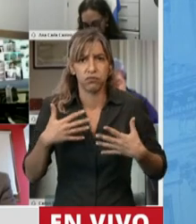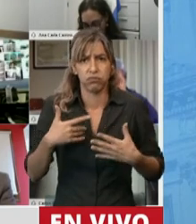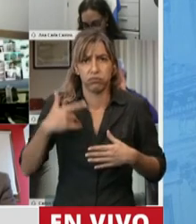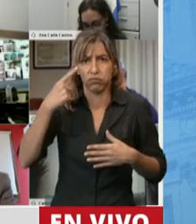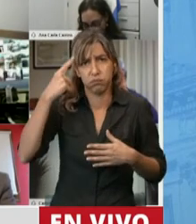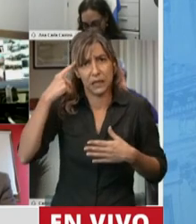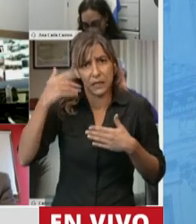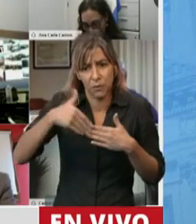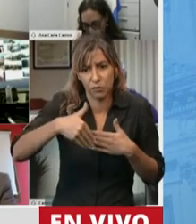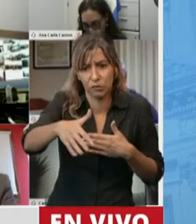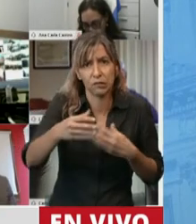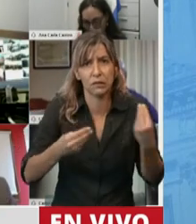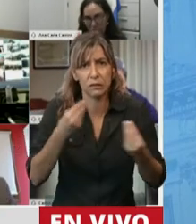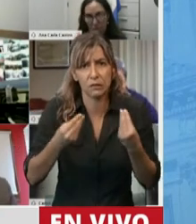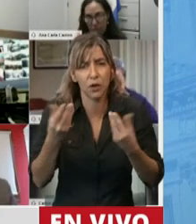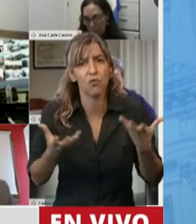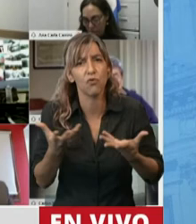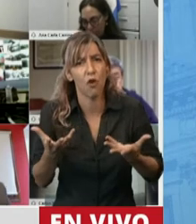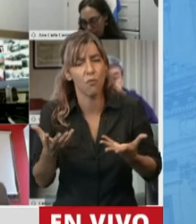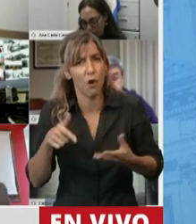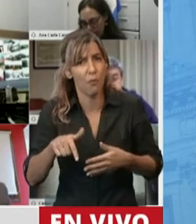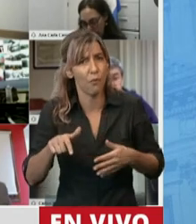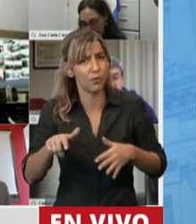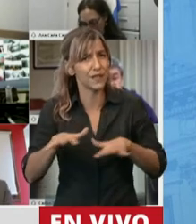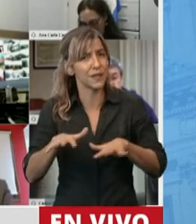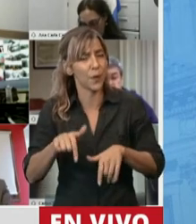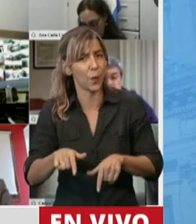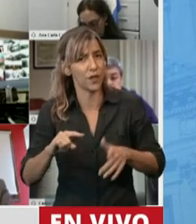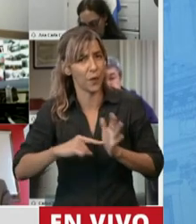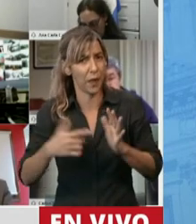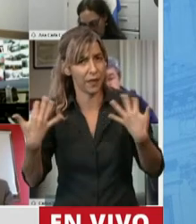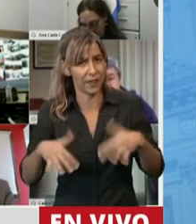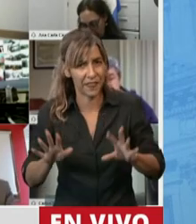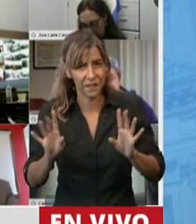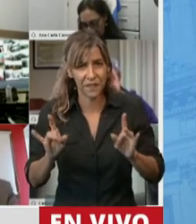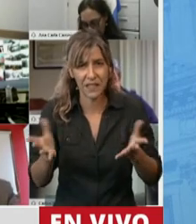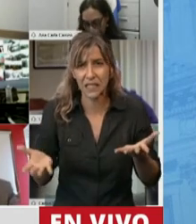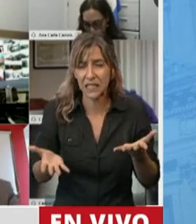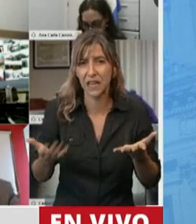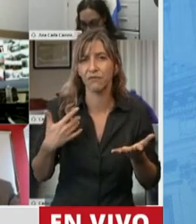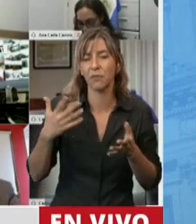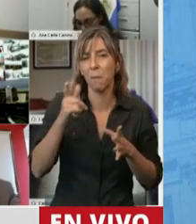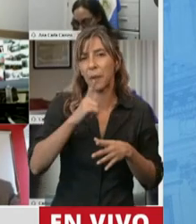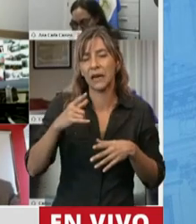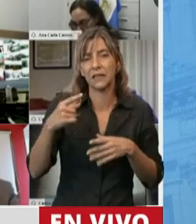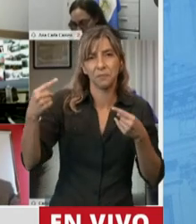la crisis sanitaria de su distrito. Ahora redondeo, señor presidente. La verdad que no quiero con esto